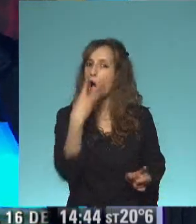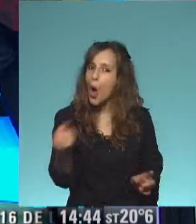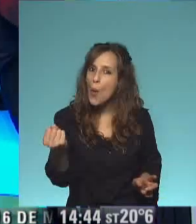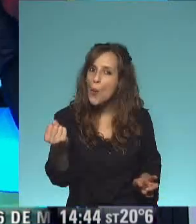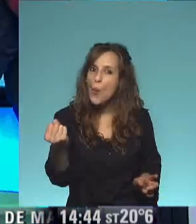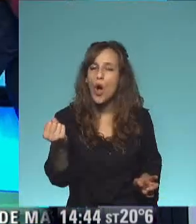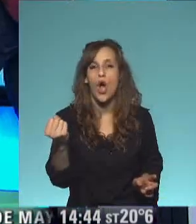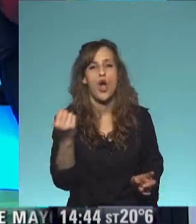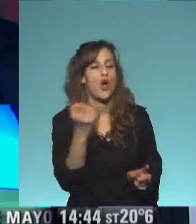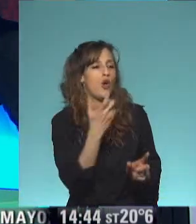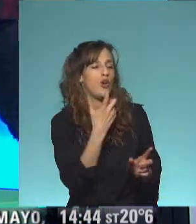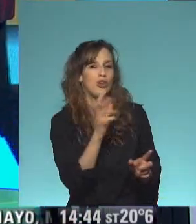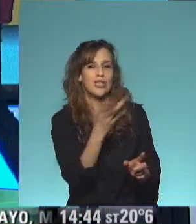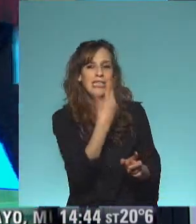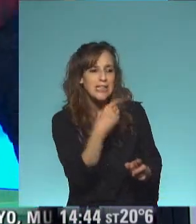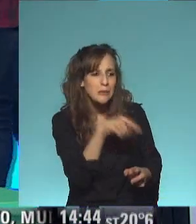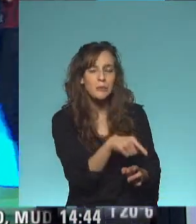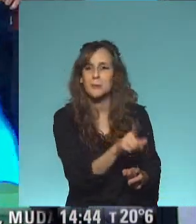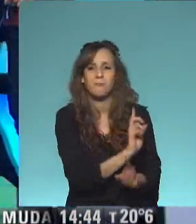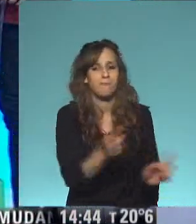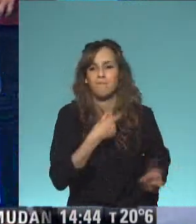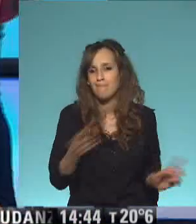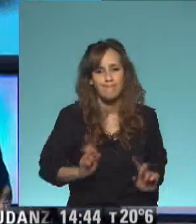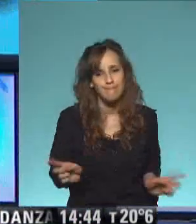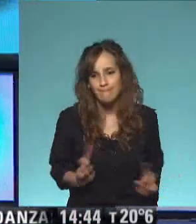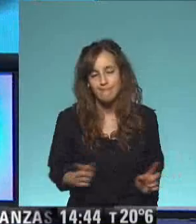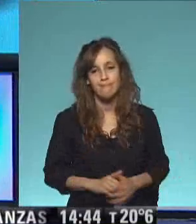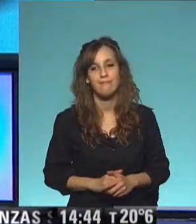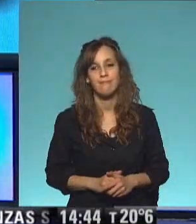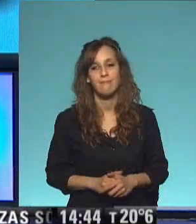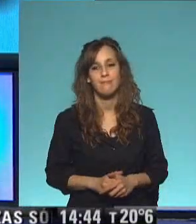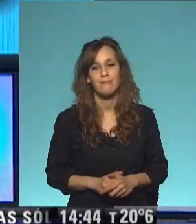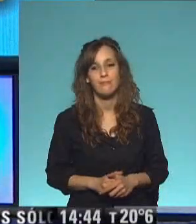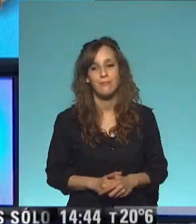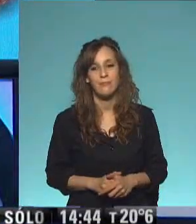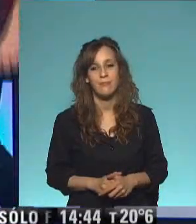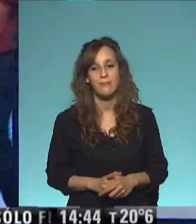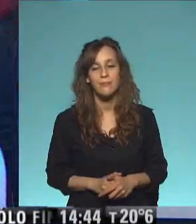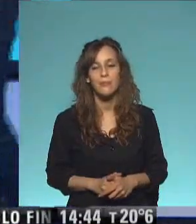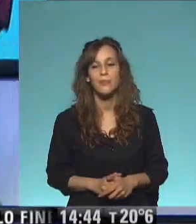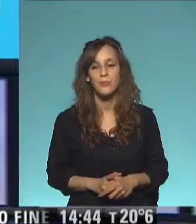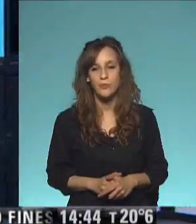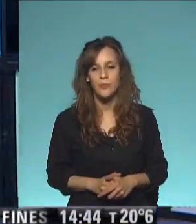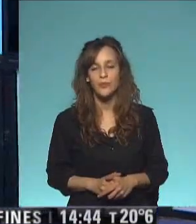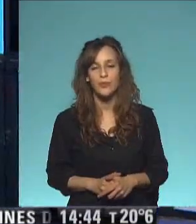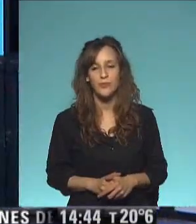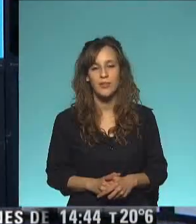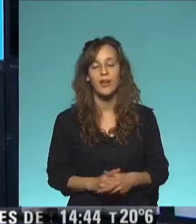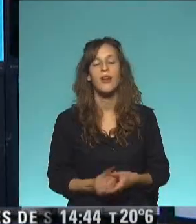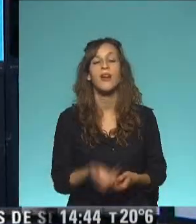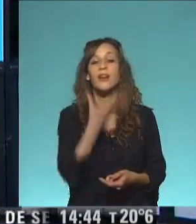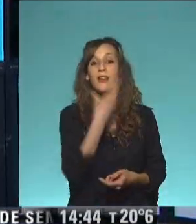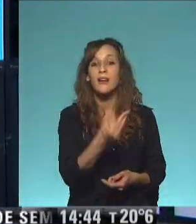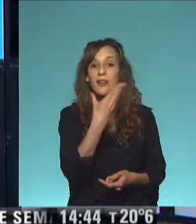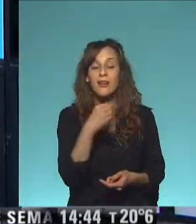quiere sacar a la chiva. La chiva no quiere salir de ahí. Sal de ahí, chivita, chivita, sal